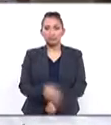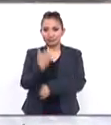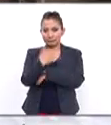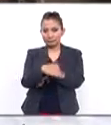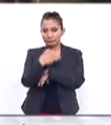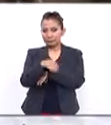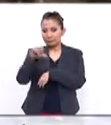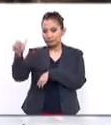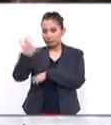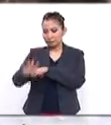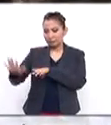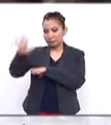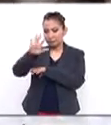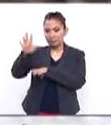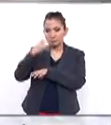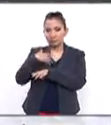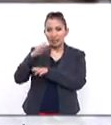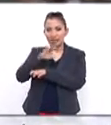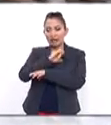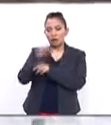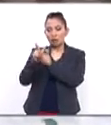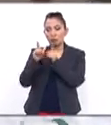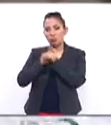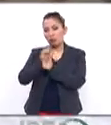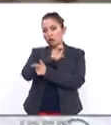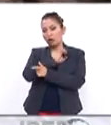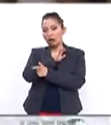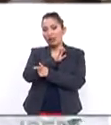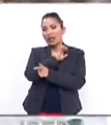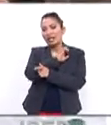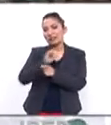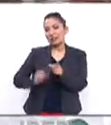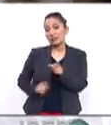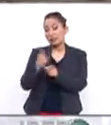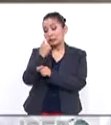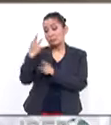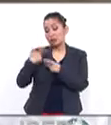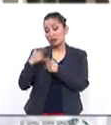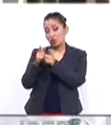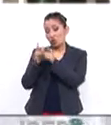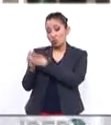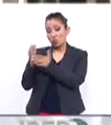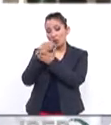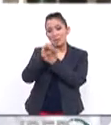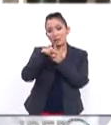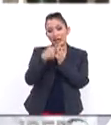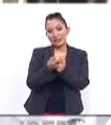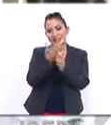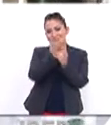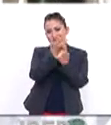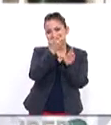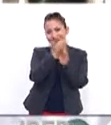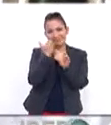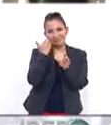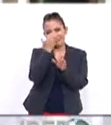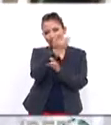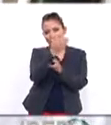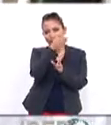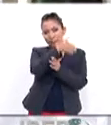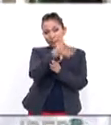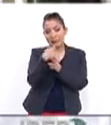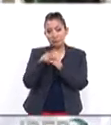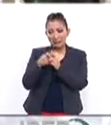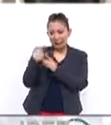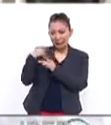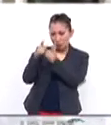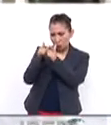Mientras tanto, otro contingente procedente de El Salvador, integrado por alrededor de 100 personas, emprendió su camino hacia los Estados Unidos. Ante el